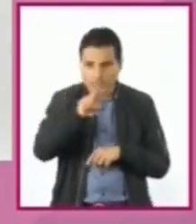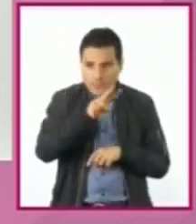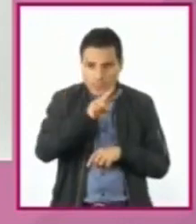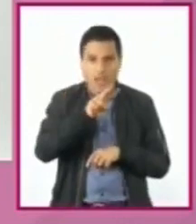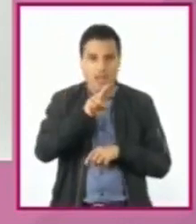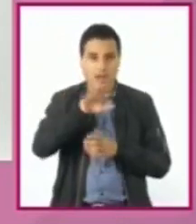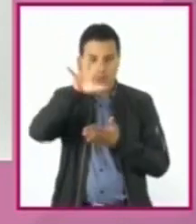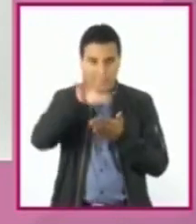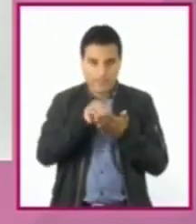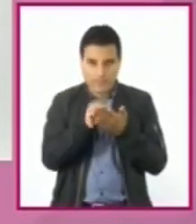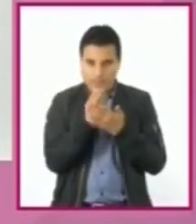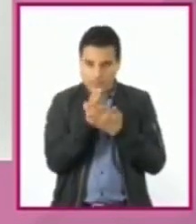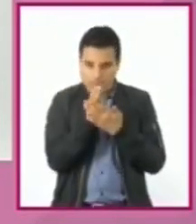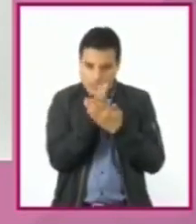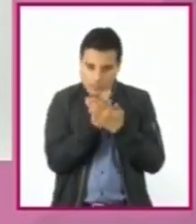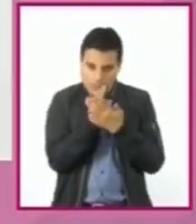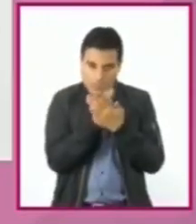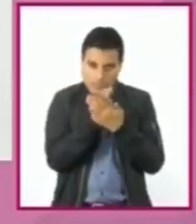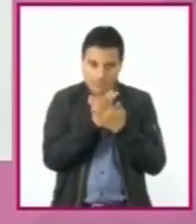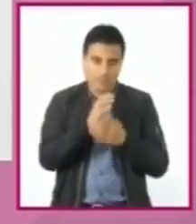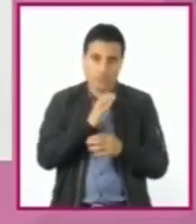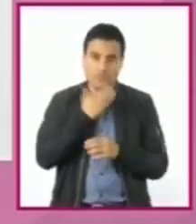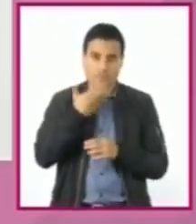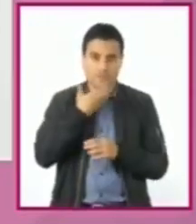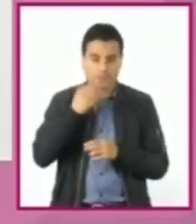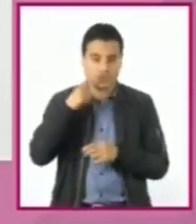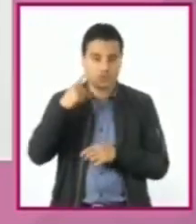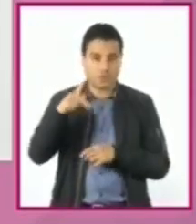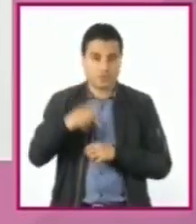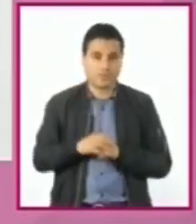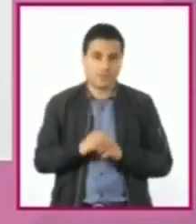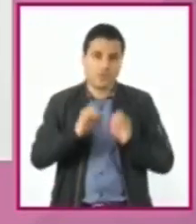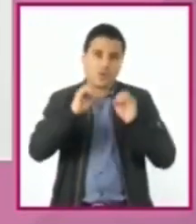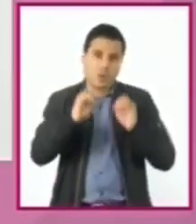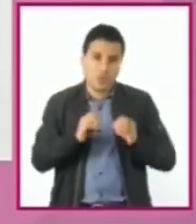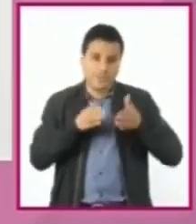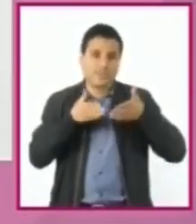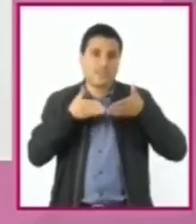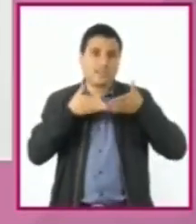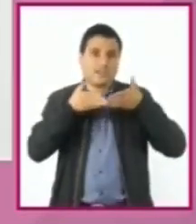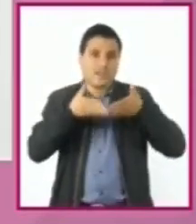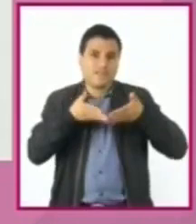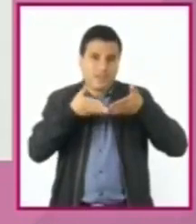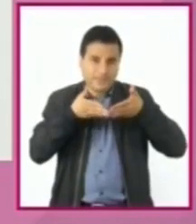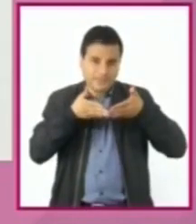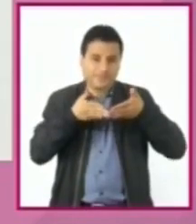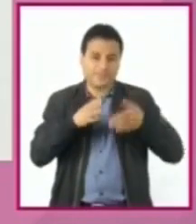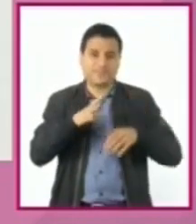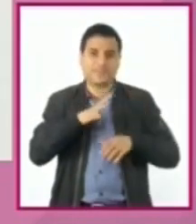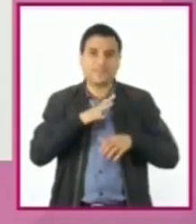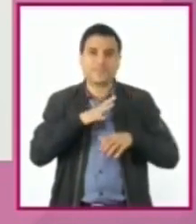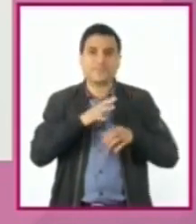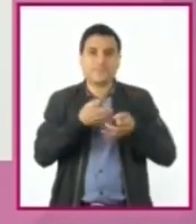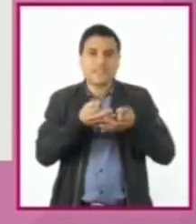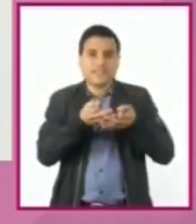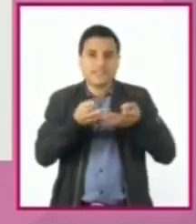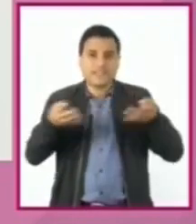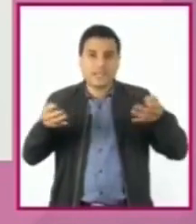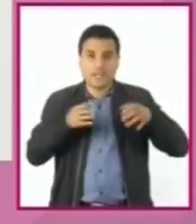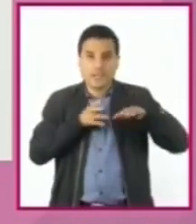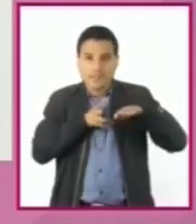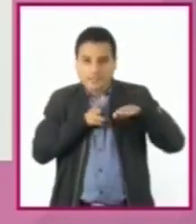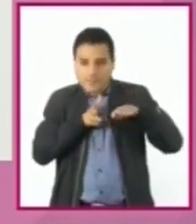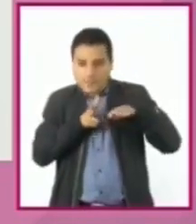bocetos del territorio en el cual ellos estaban. Algunos navegaban por las orillas de las costas justamente